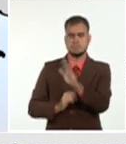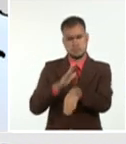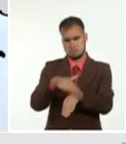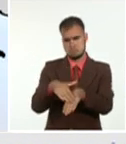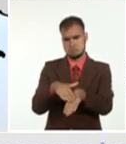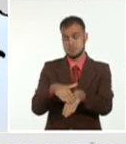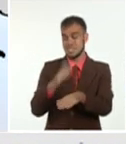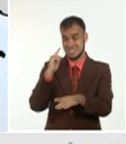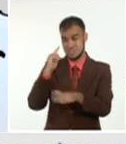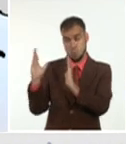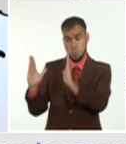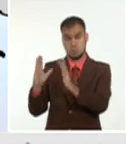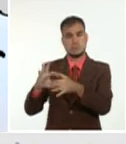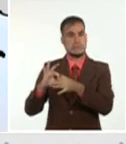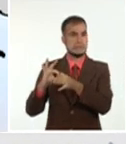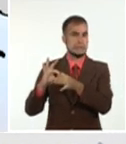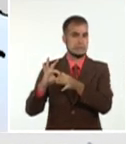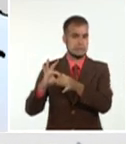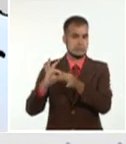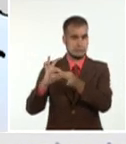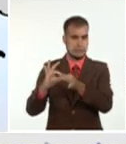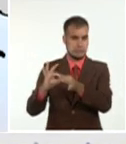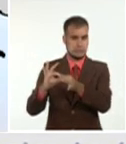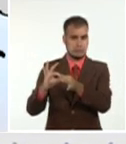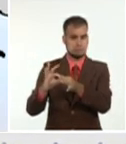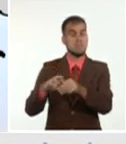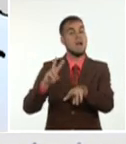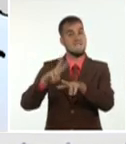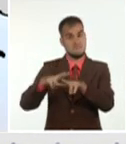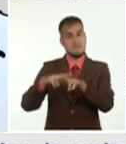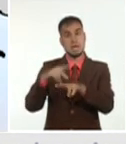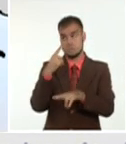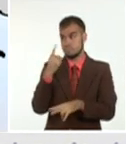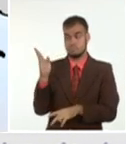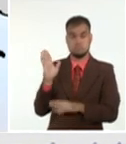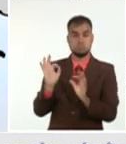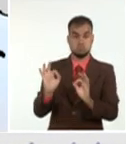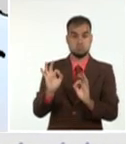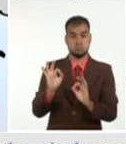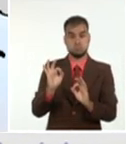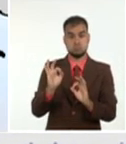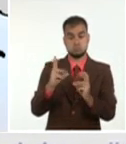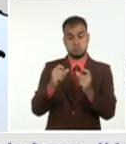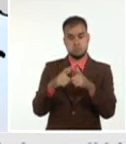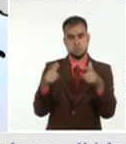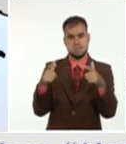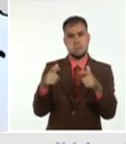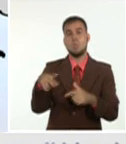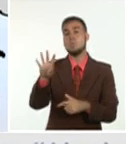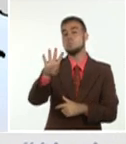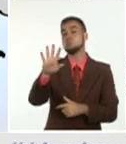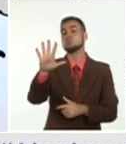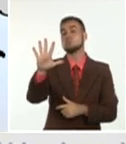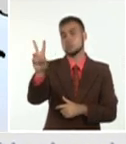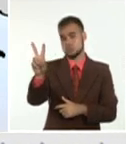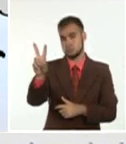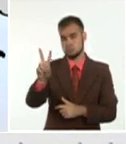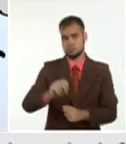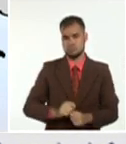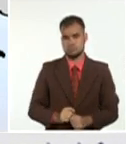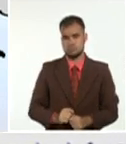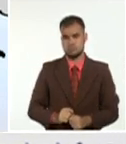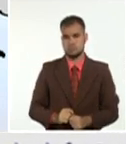Occidente complejo, La Habana también, cifra muy elevada, 452, Pinar del